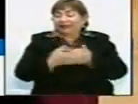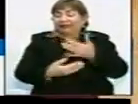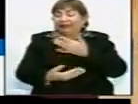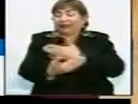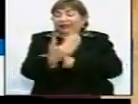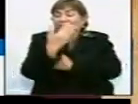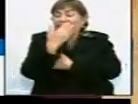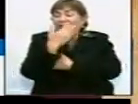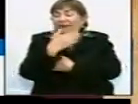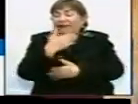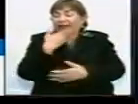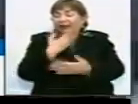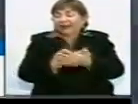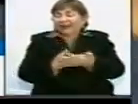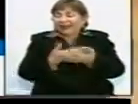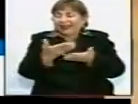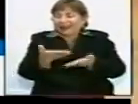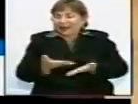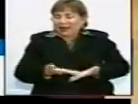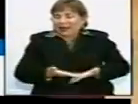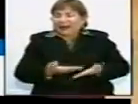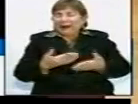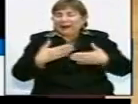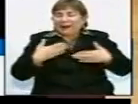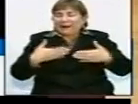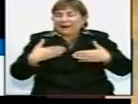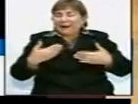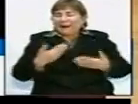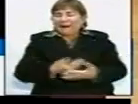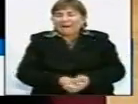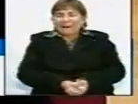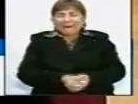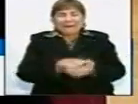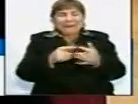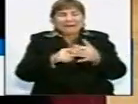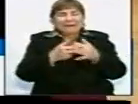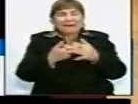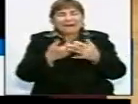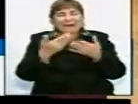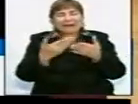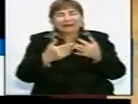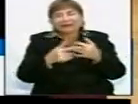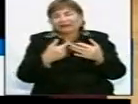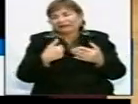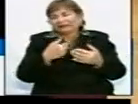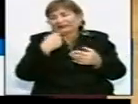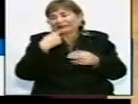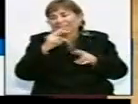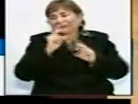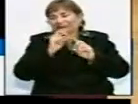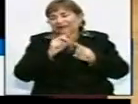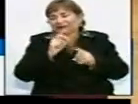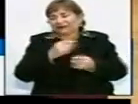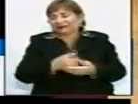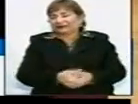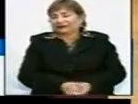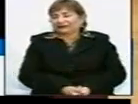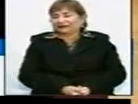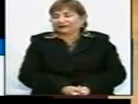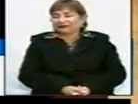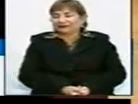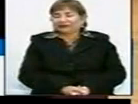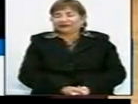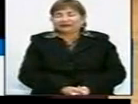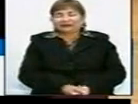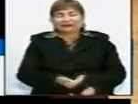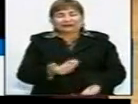congresistas gracias por la invitación y felicitaciones por la iniciativa antes de contestar a la pregunta que es algo de lo que también